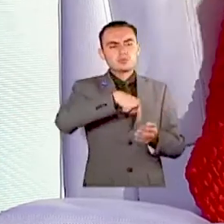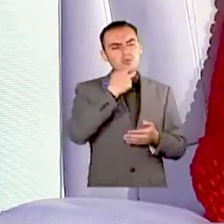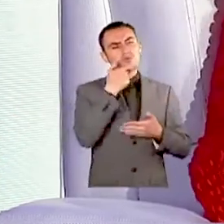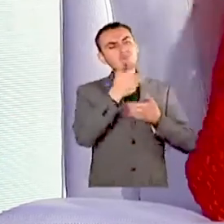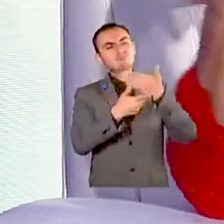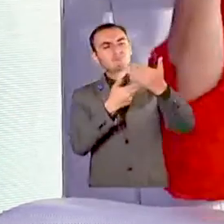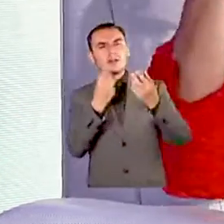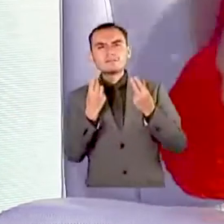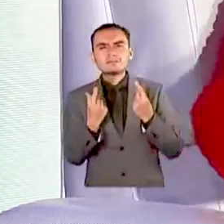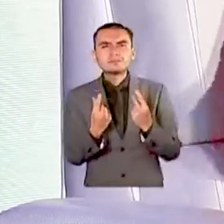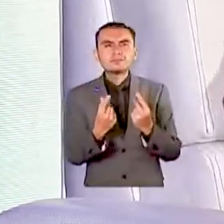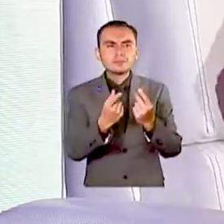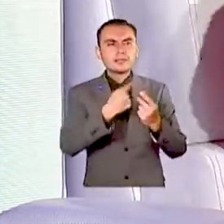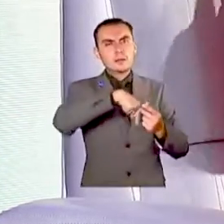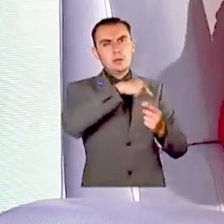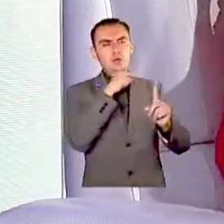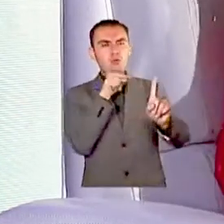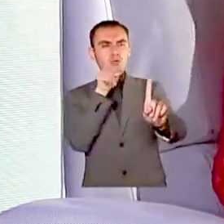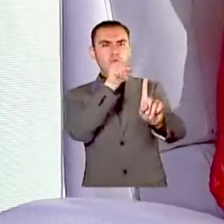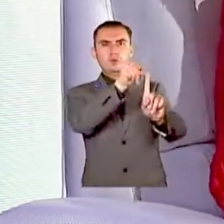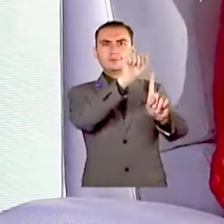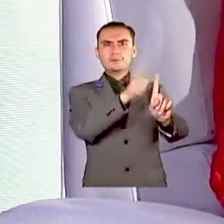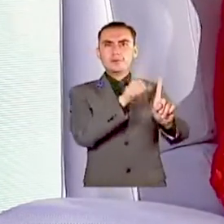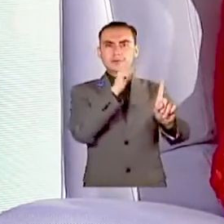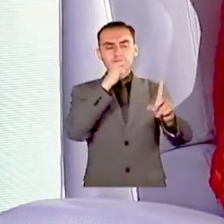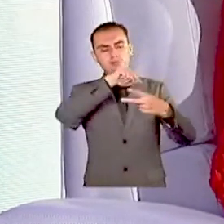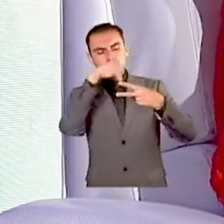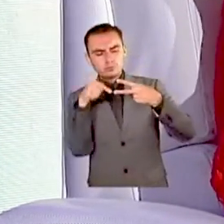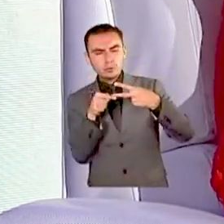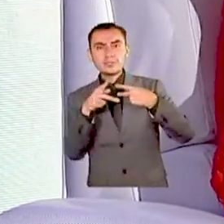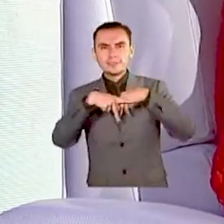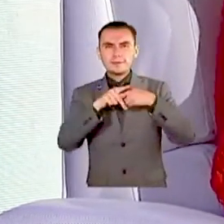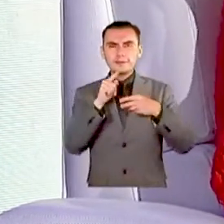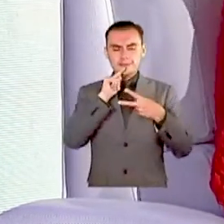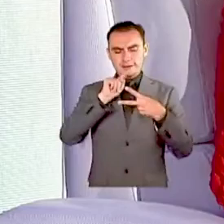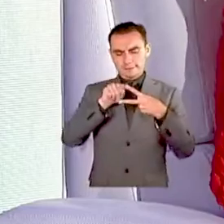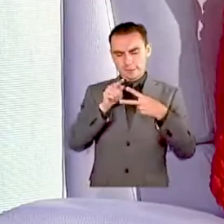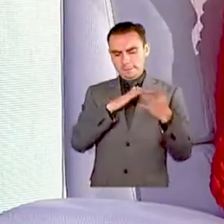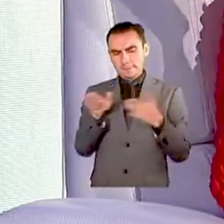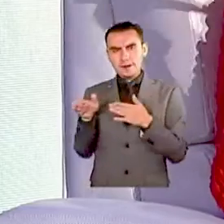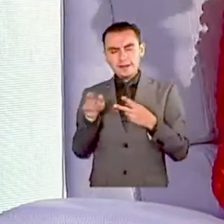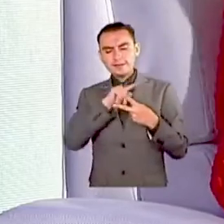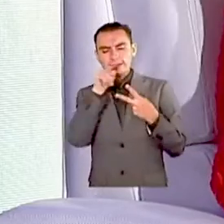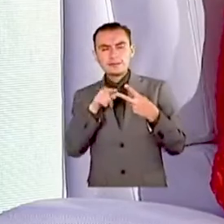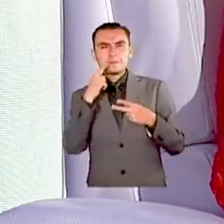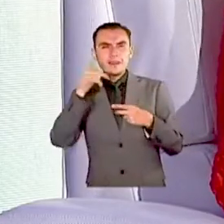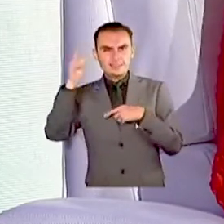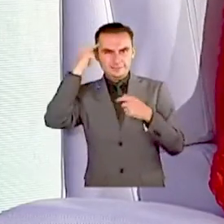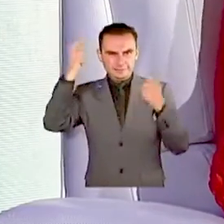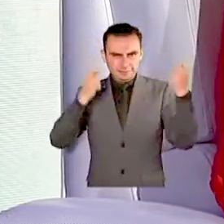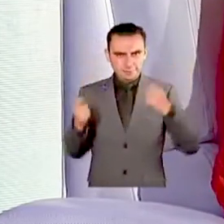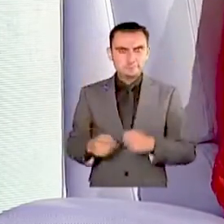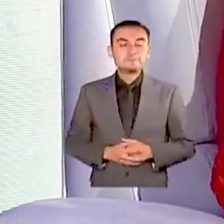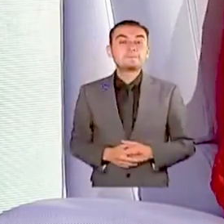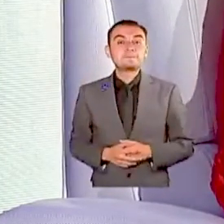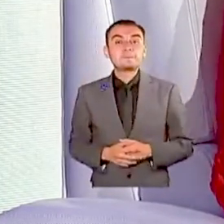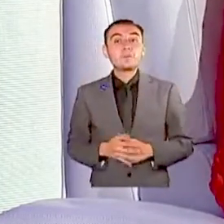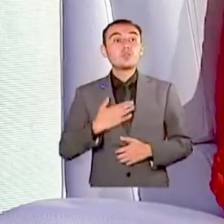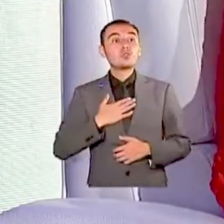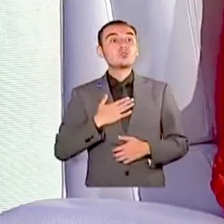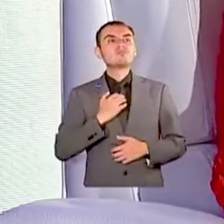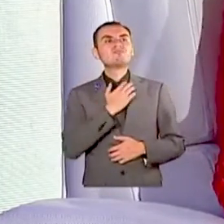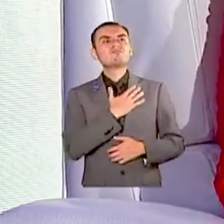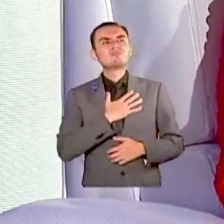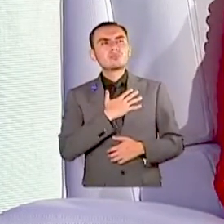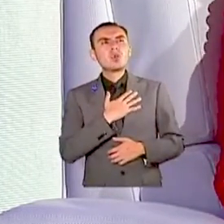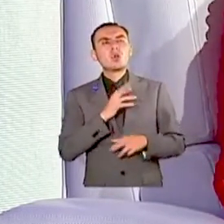caminar más rápido por esta ruta, que son esas dos herramientas, el plan decenal y el plan estratégico. Confío en